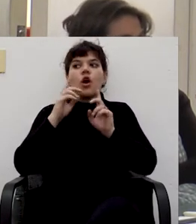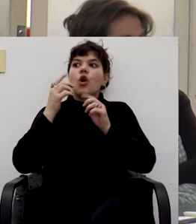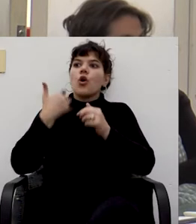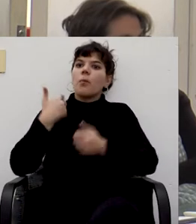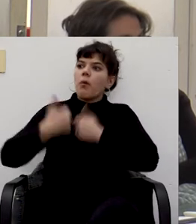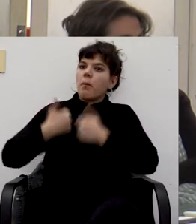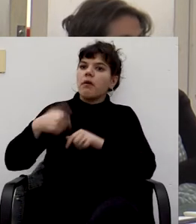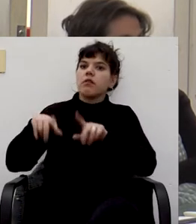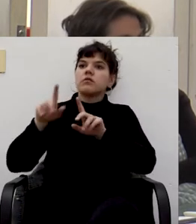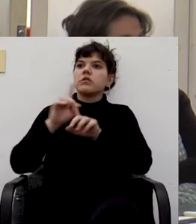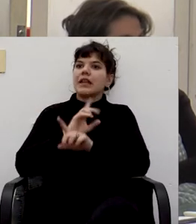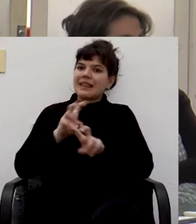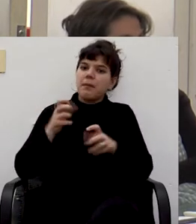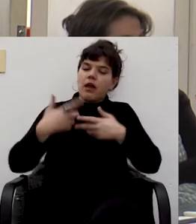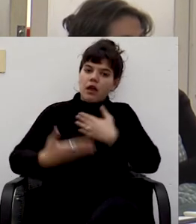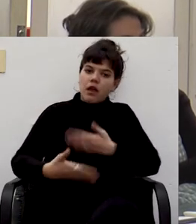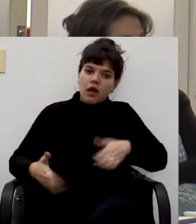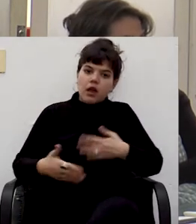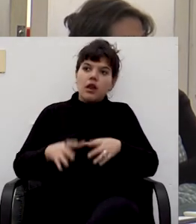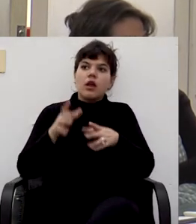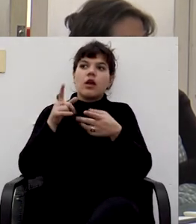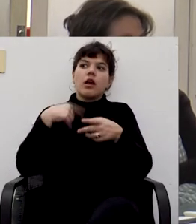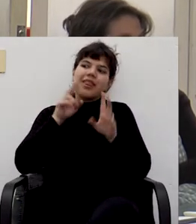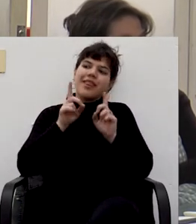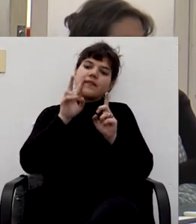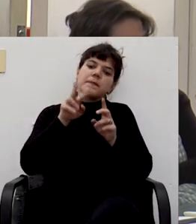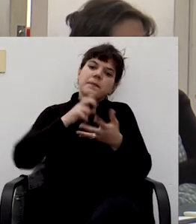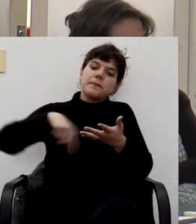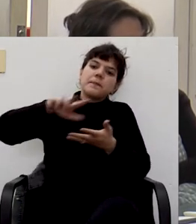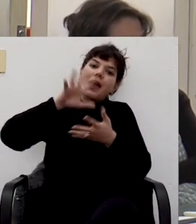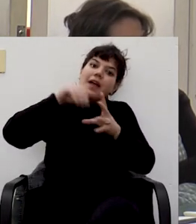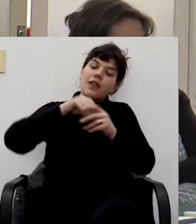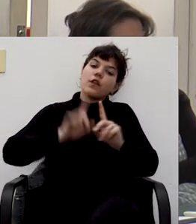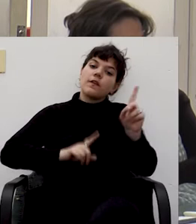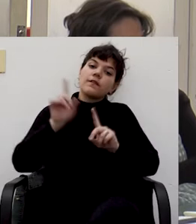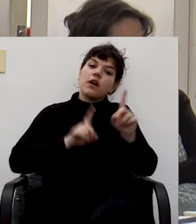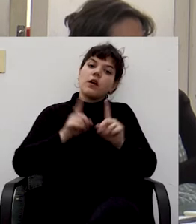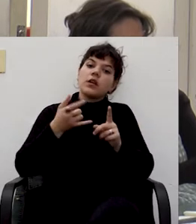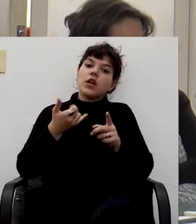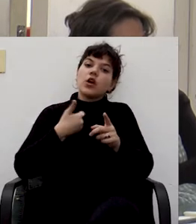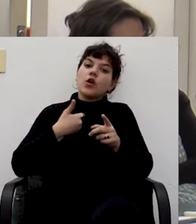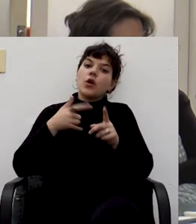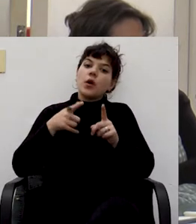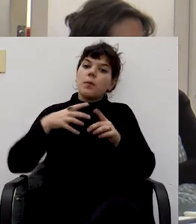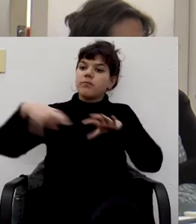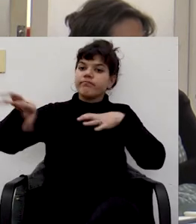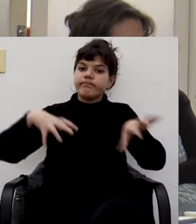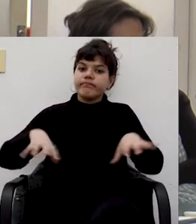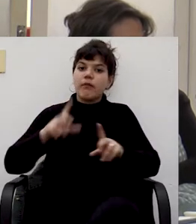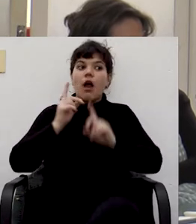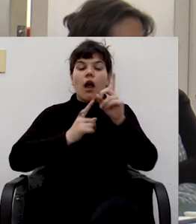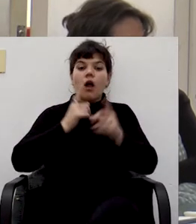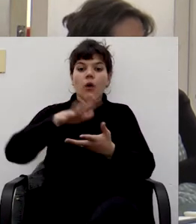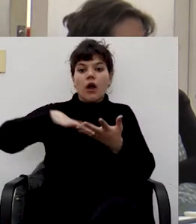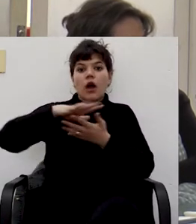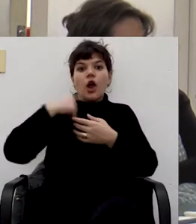sin sesgos de género. Eso tiene que ver dónde estamos las mujeres y los varones dentro de la universidad, por ejemplo, el tema de la segmentación. Hay áreas de conocimiento que